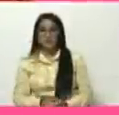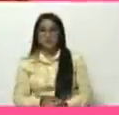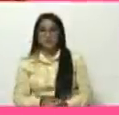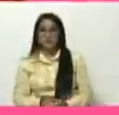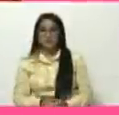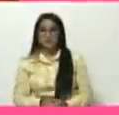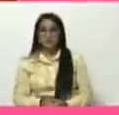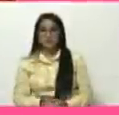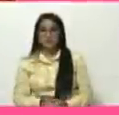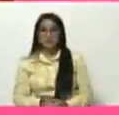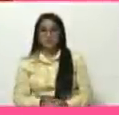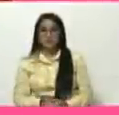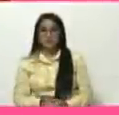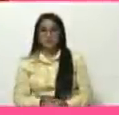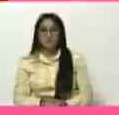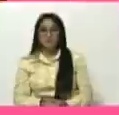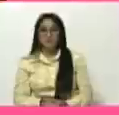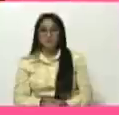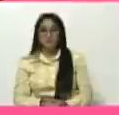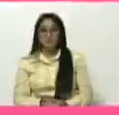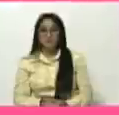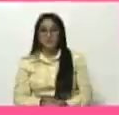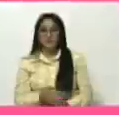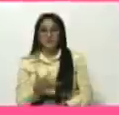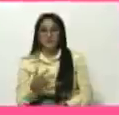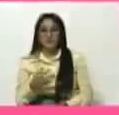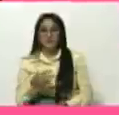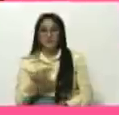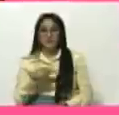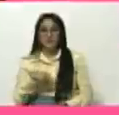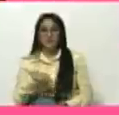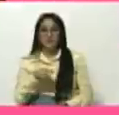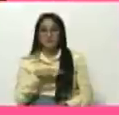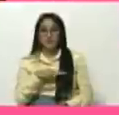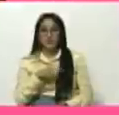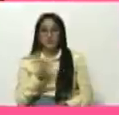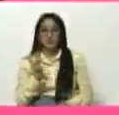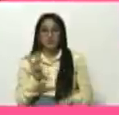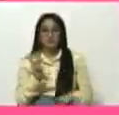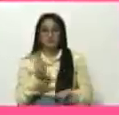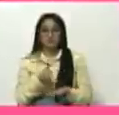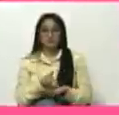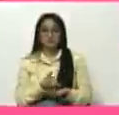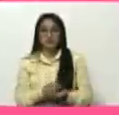Y de compromiso. Cuando nosotros teníamos su edad,